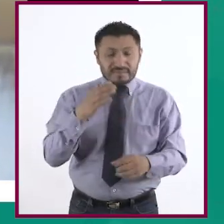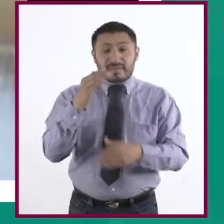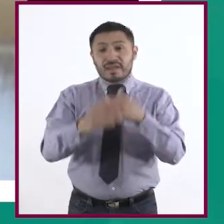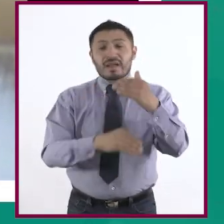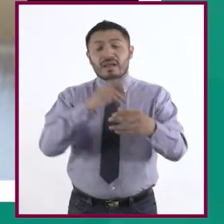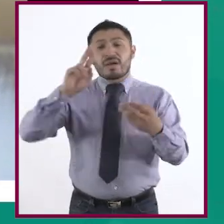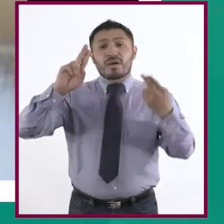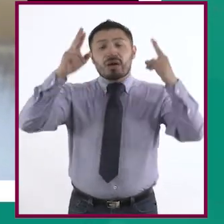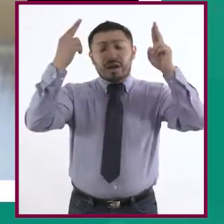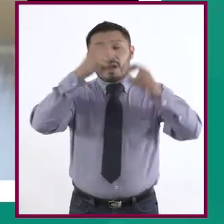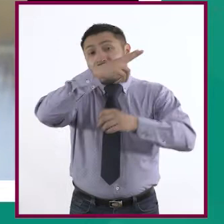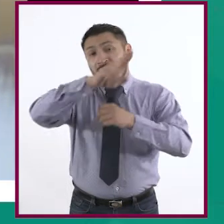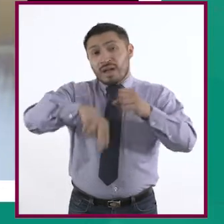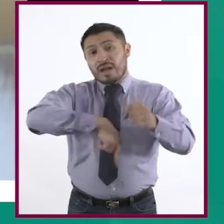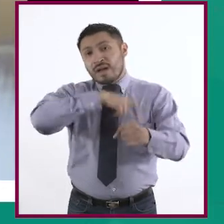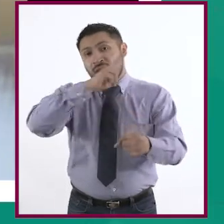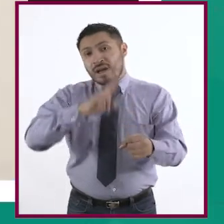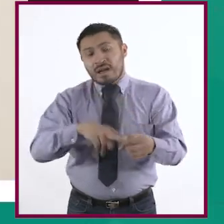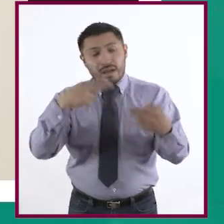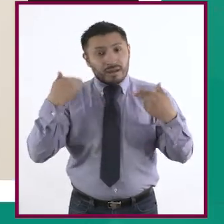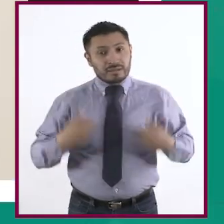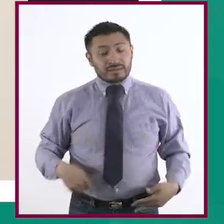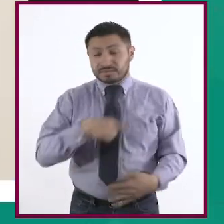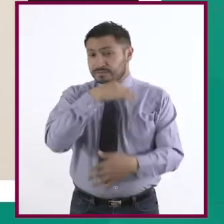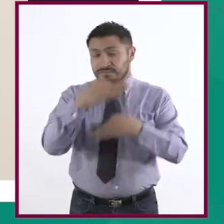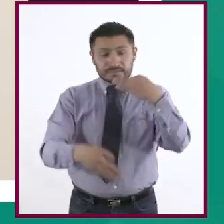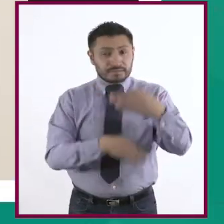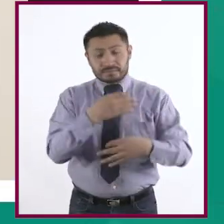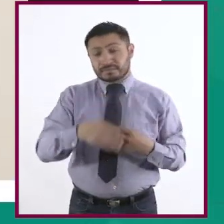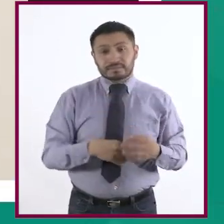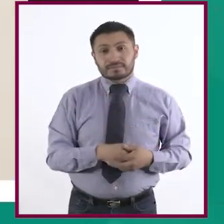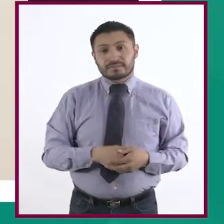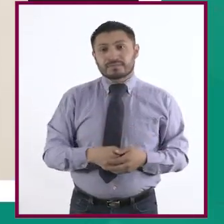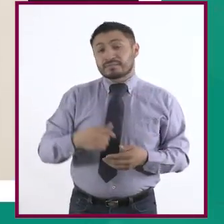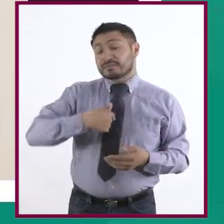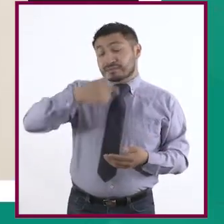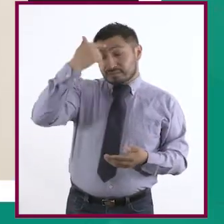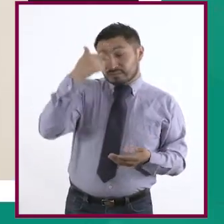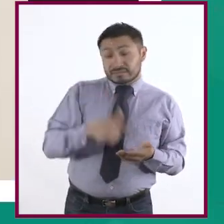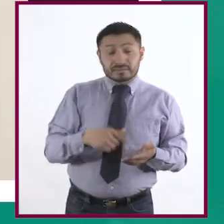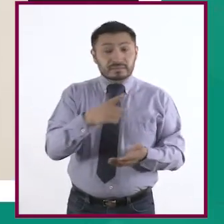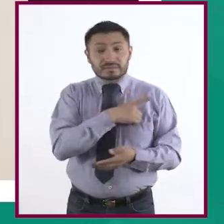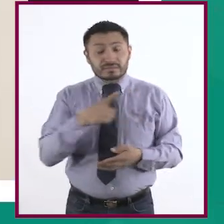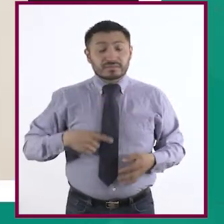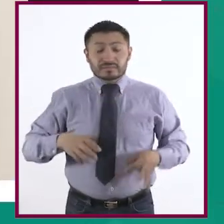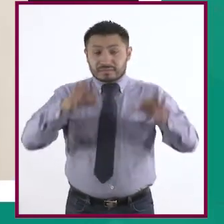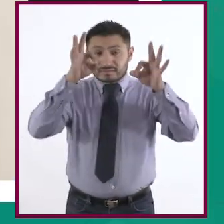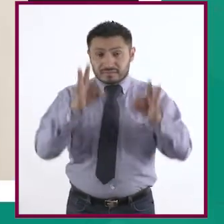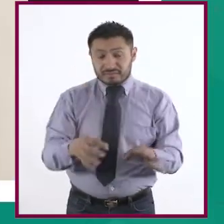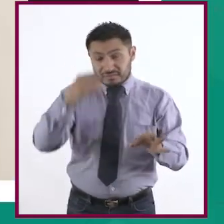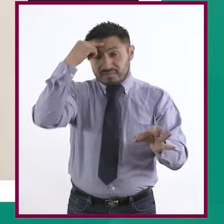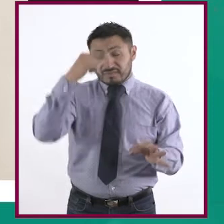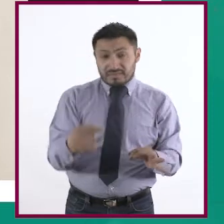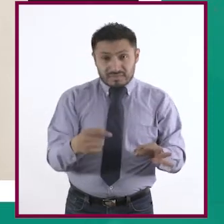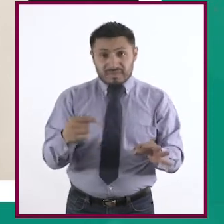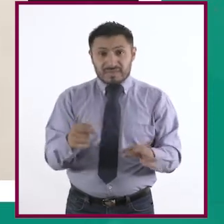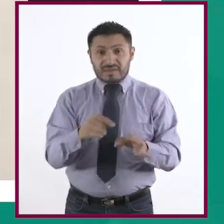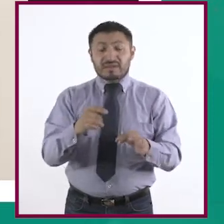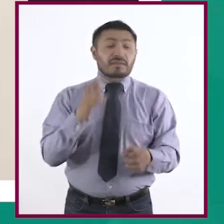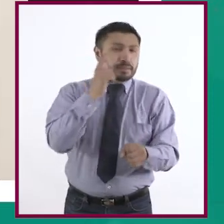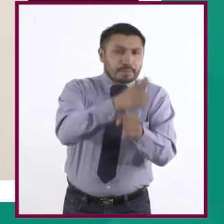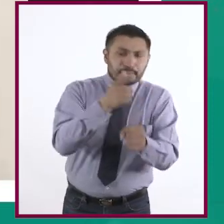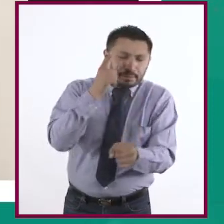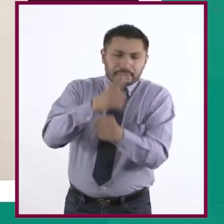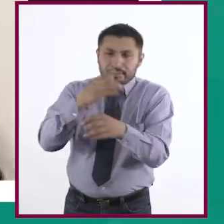la naturaleza y sobre todo el ser humano. Yo creo que debe servir para descubrir nuevas cosas que ayuden tanto al ser